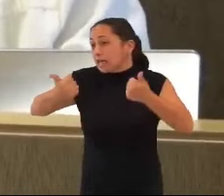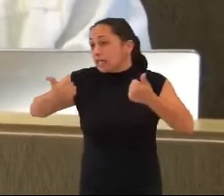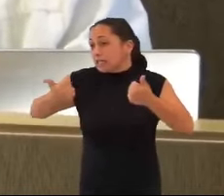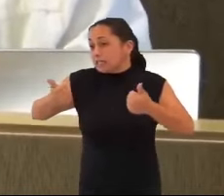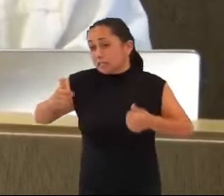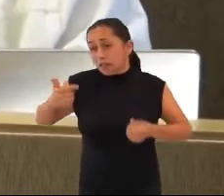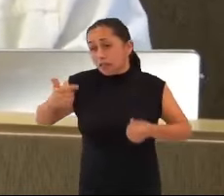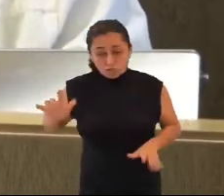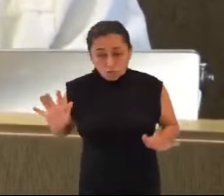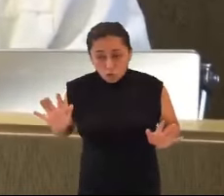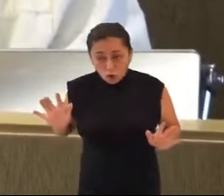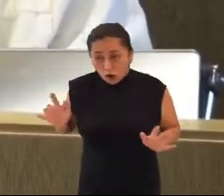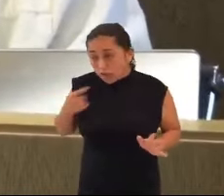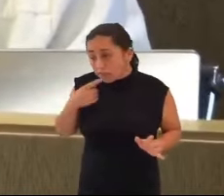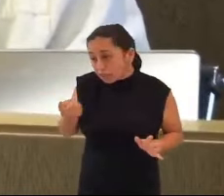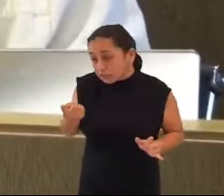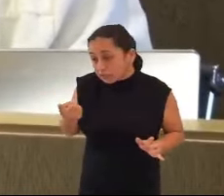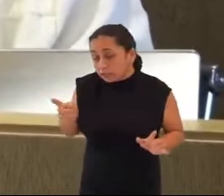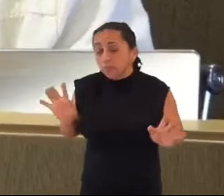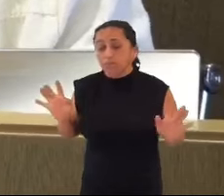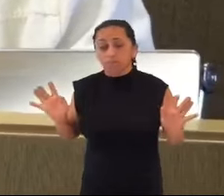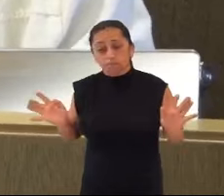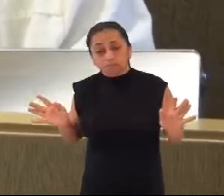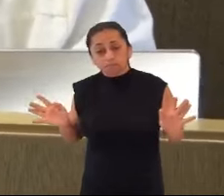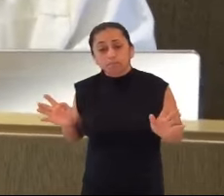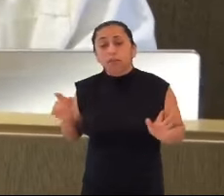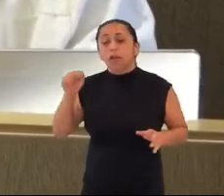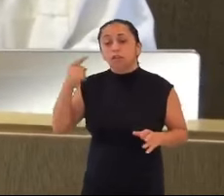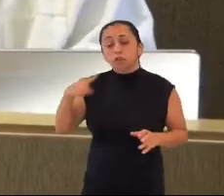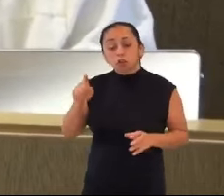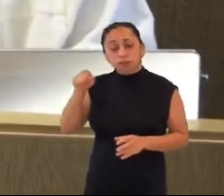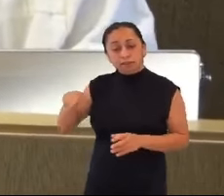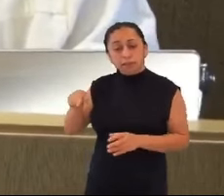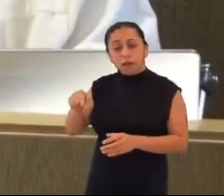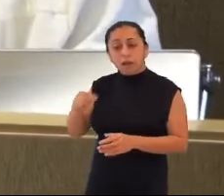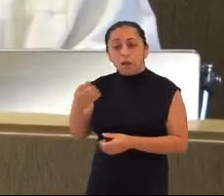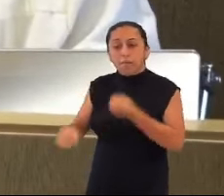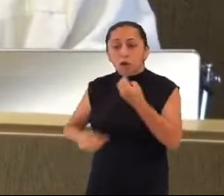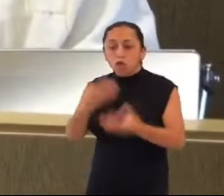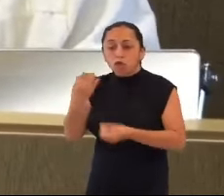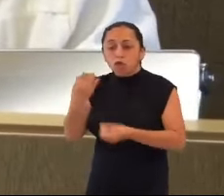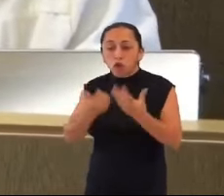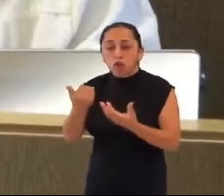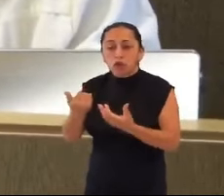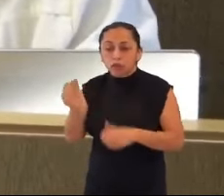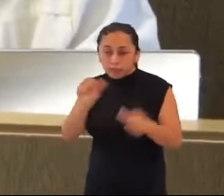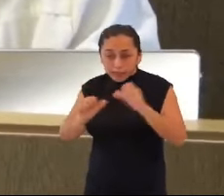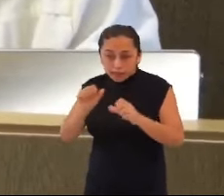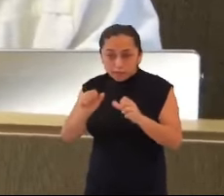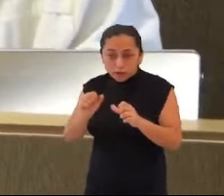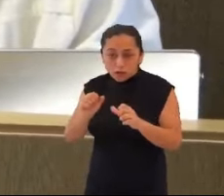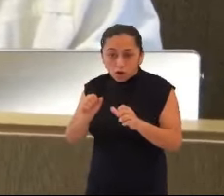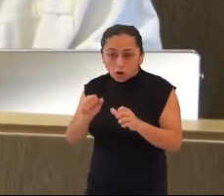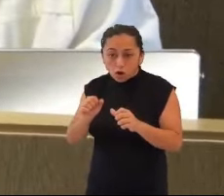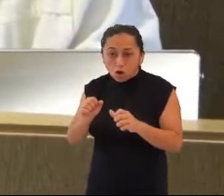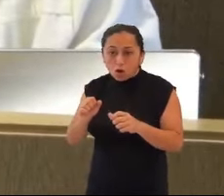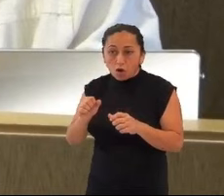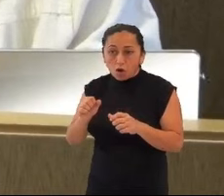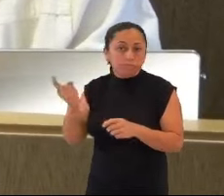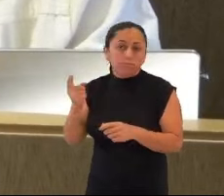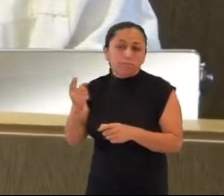ganancias. La producción de este producto, sino que lo va a importar